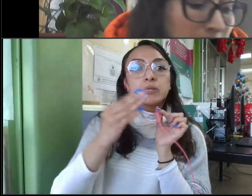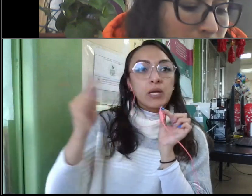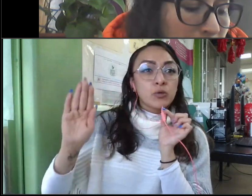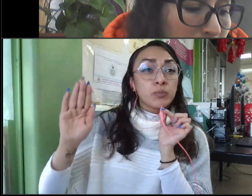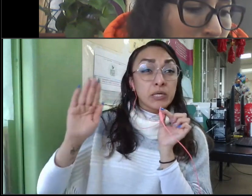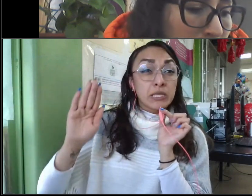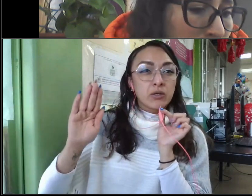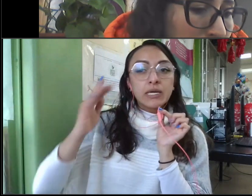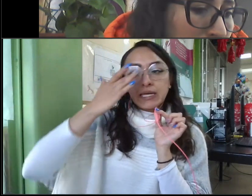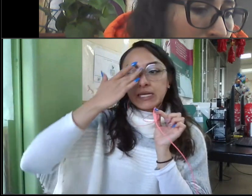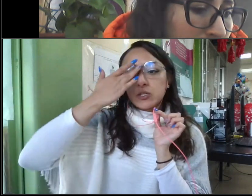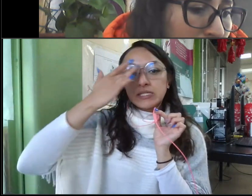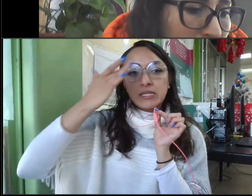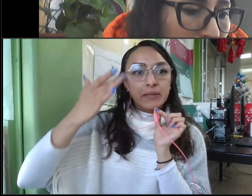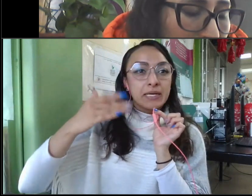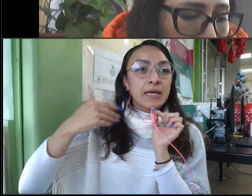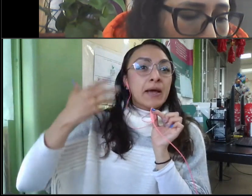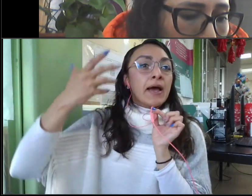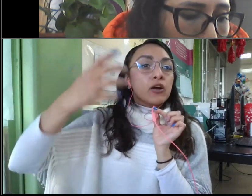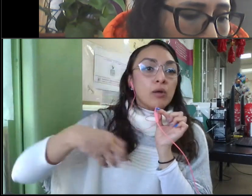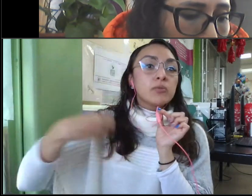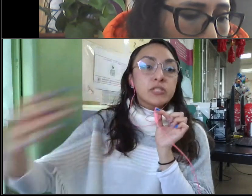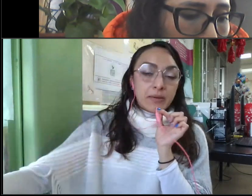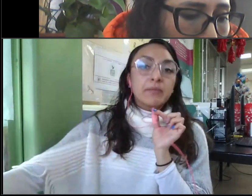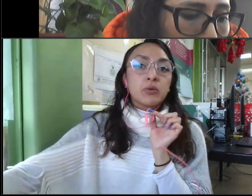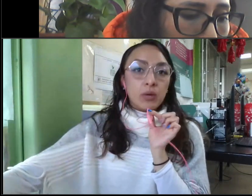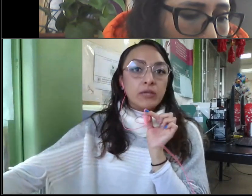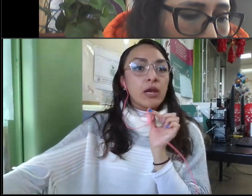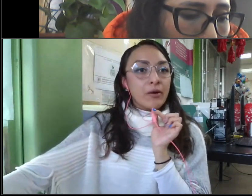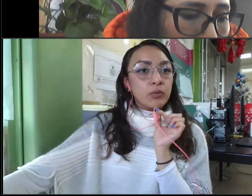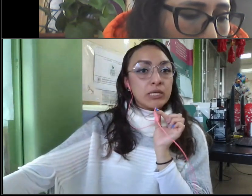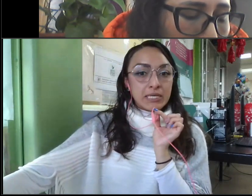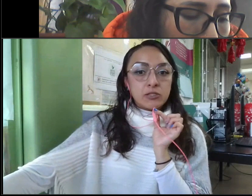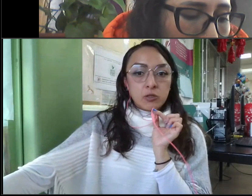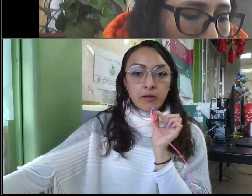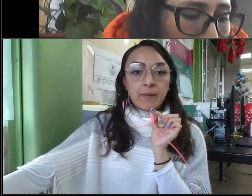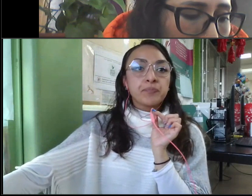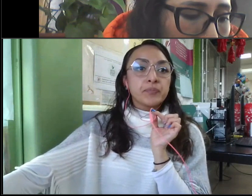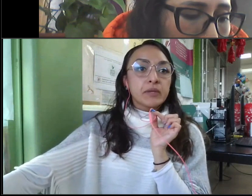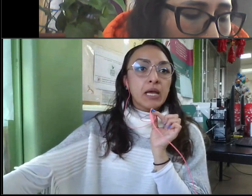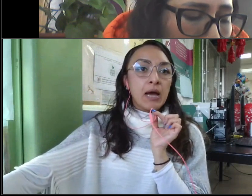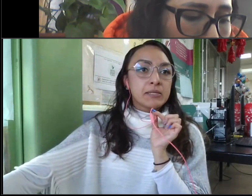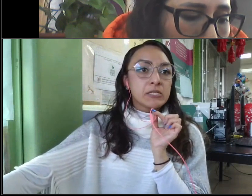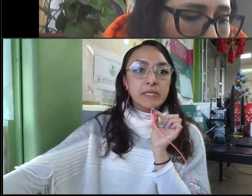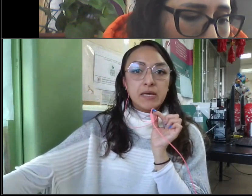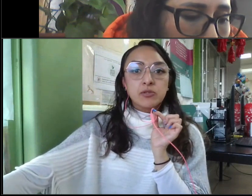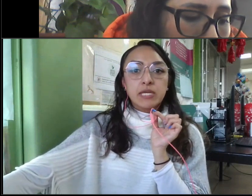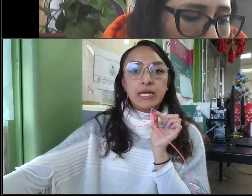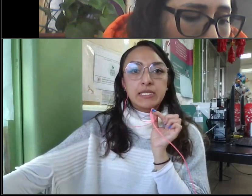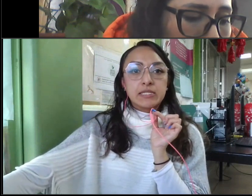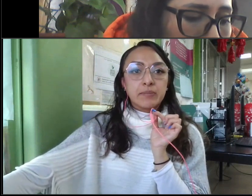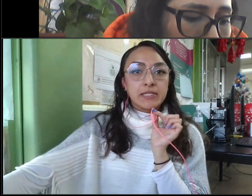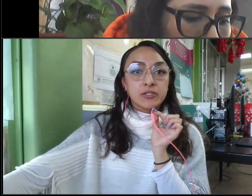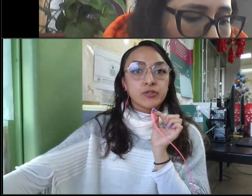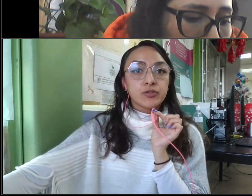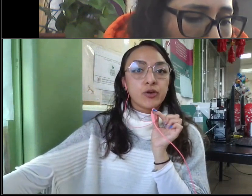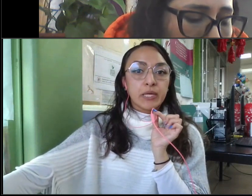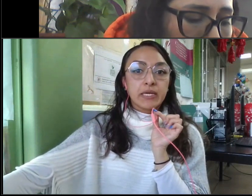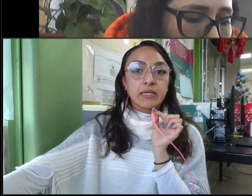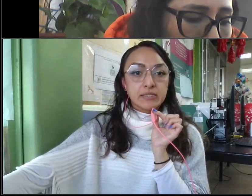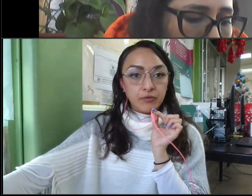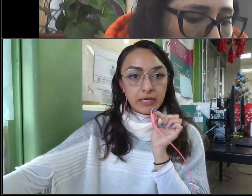va aperturando un poquito el hecho de saber cómo se va vinculando la comunidad sorda. A veces pensamos que la